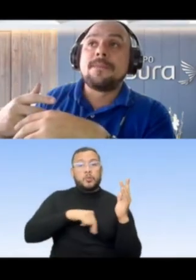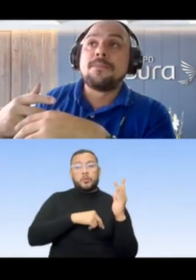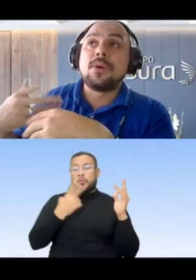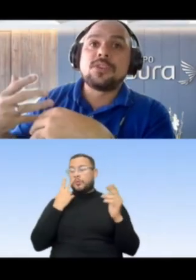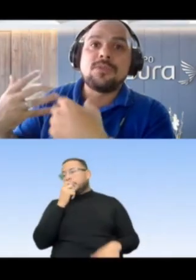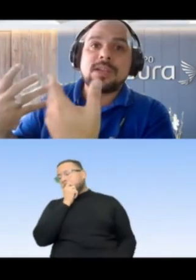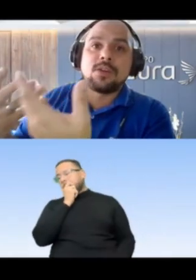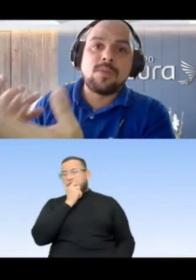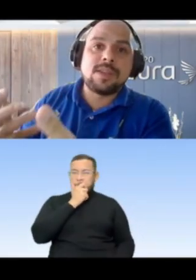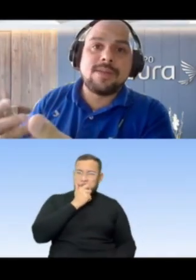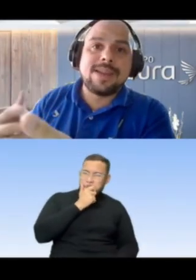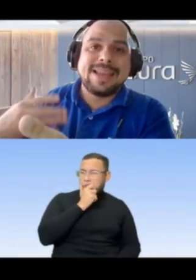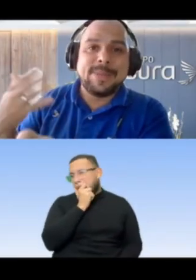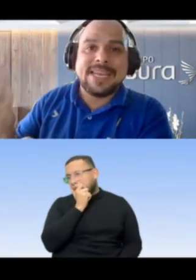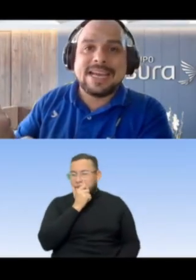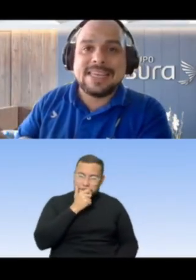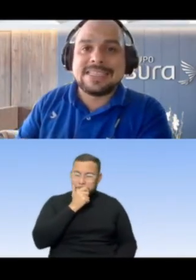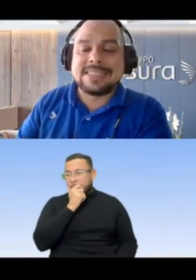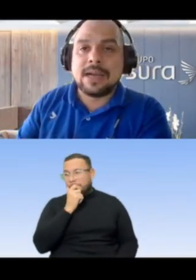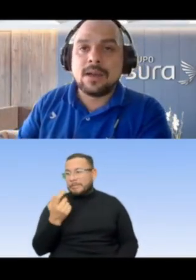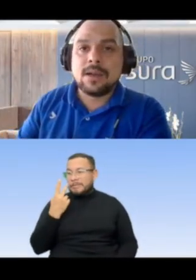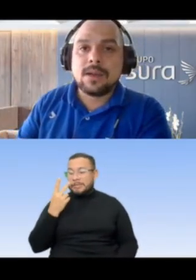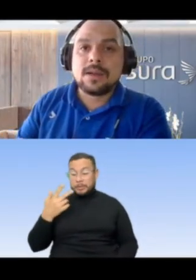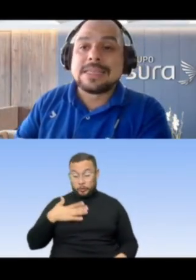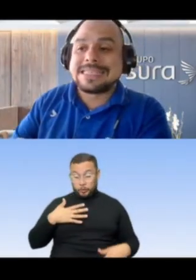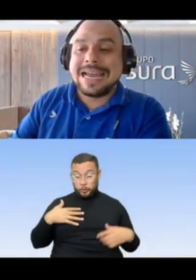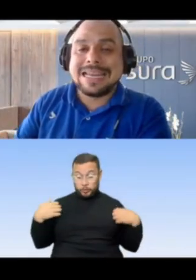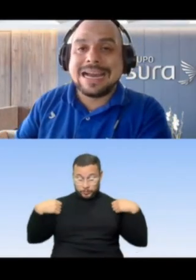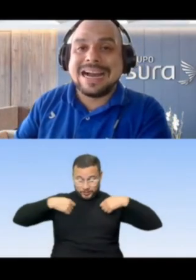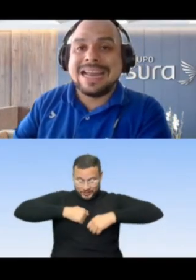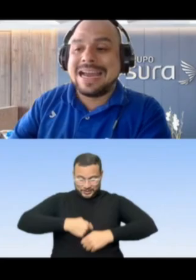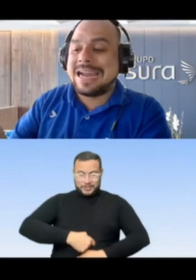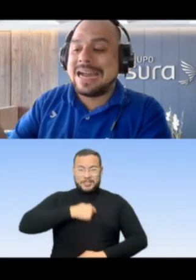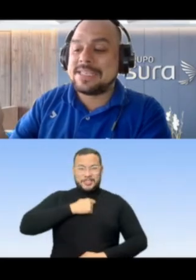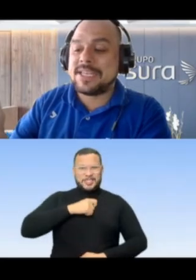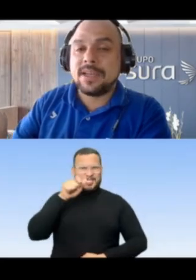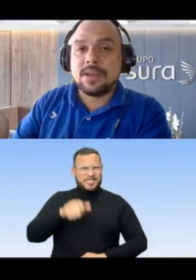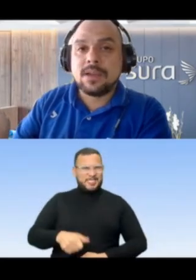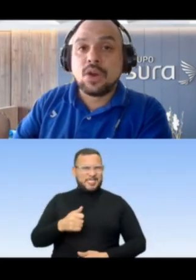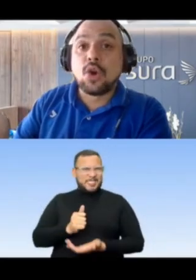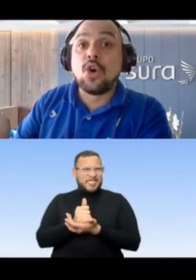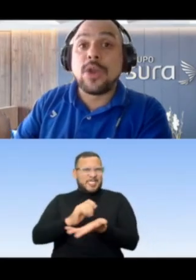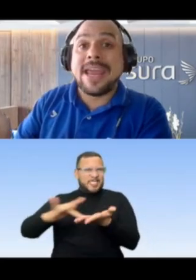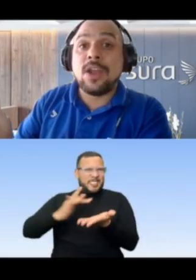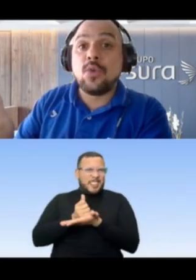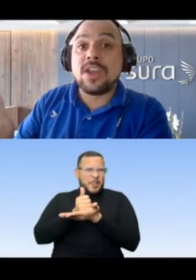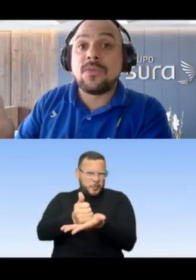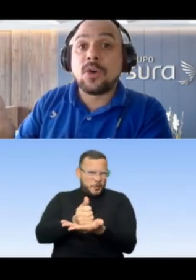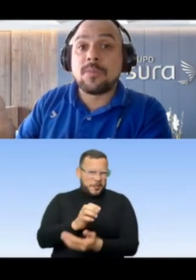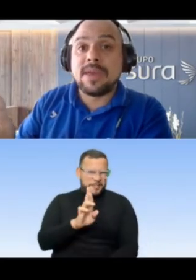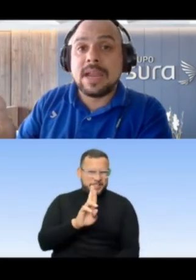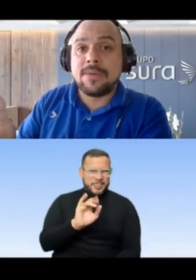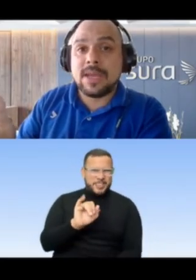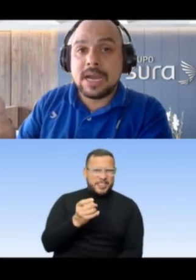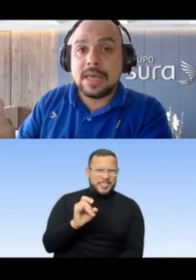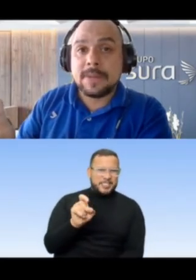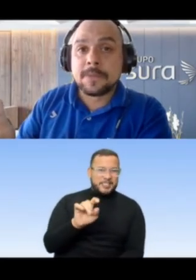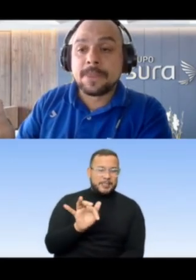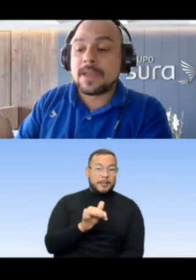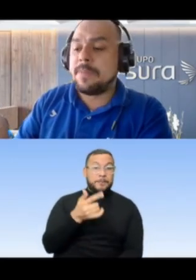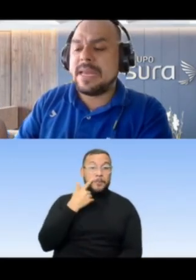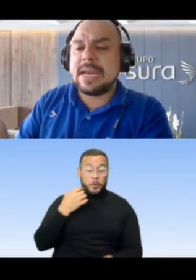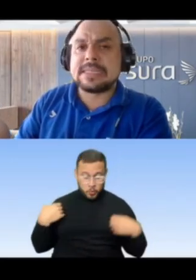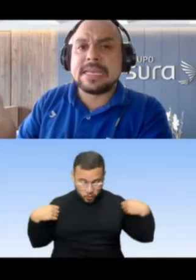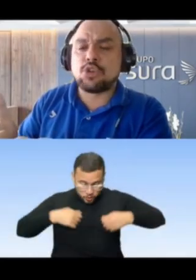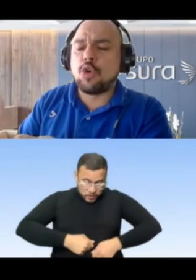hablar, venga, por eso no es recomendable que el brigadista salga a la calle con el uniforme de la